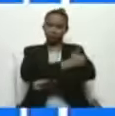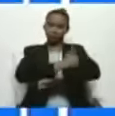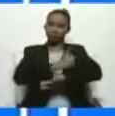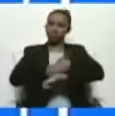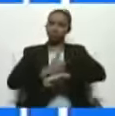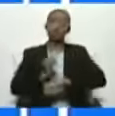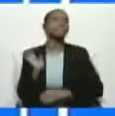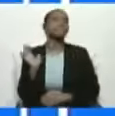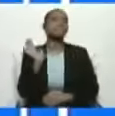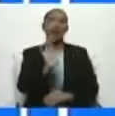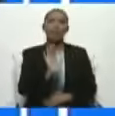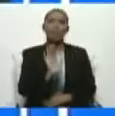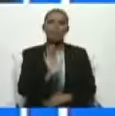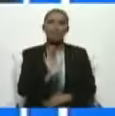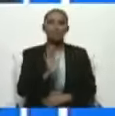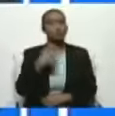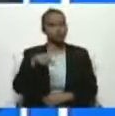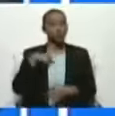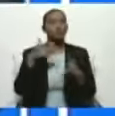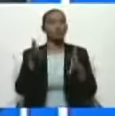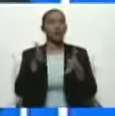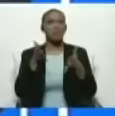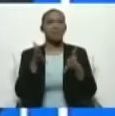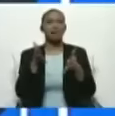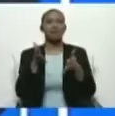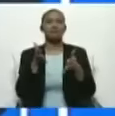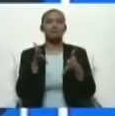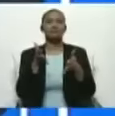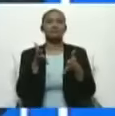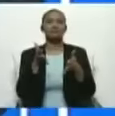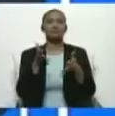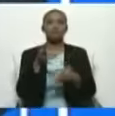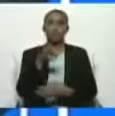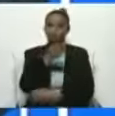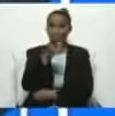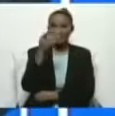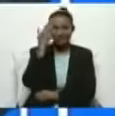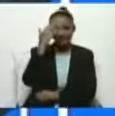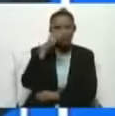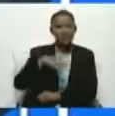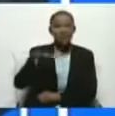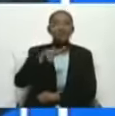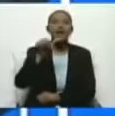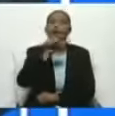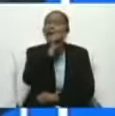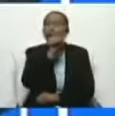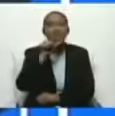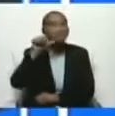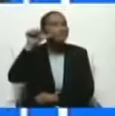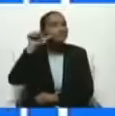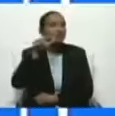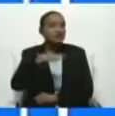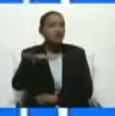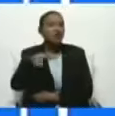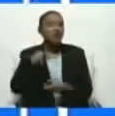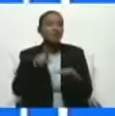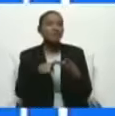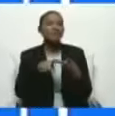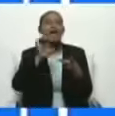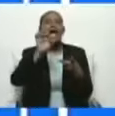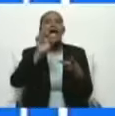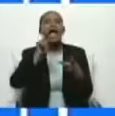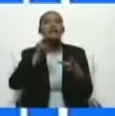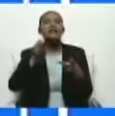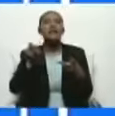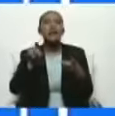Vamos a Santinés y les vamos a ganar. ¿Ustedes saben dónde estaba Henry Ramos Ayub, Enrique Mendoza,